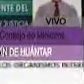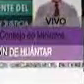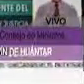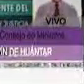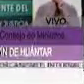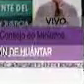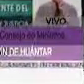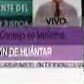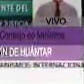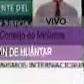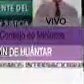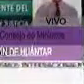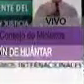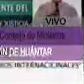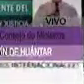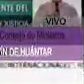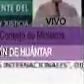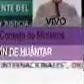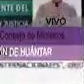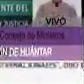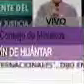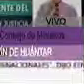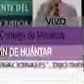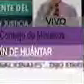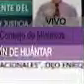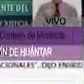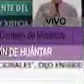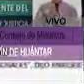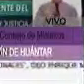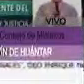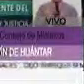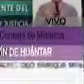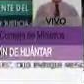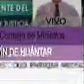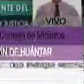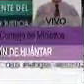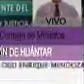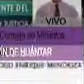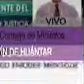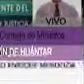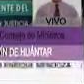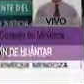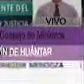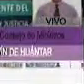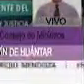fuimos a defender al Perú en este caso.